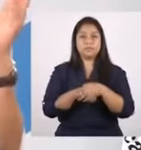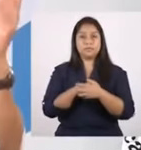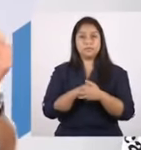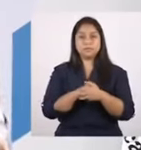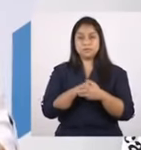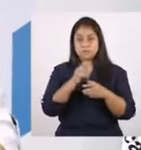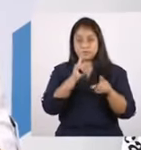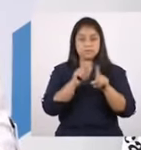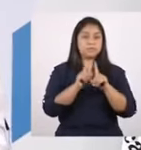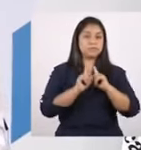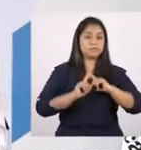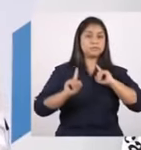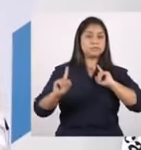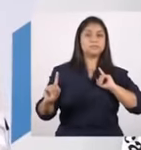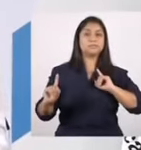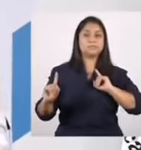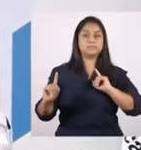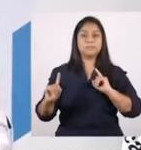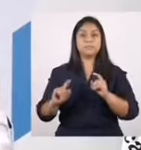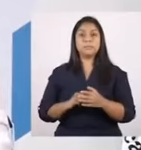el distanciamiento social.